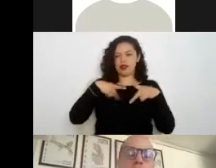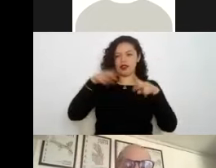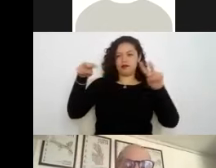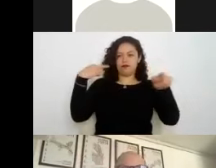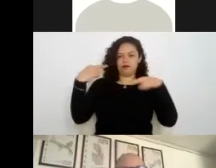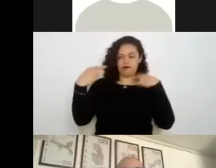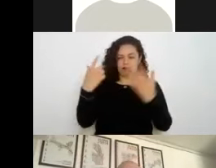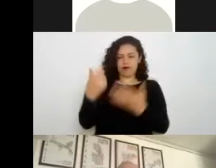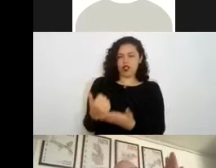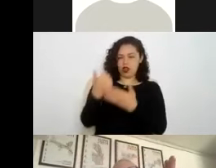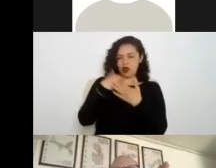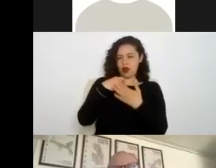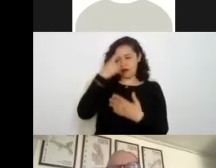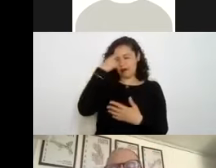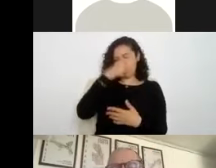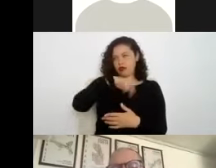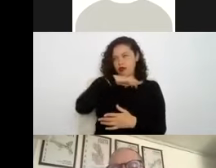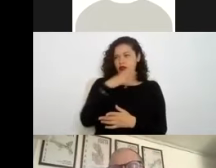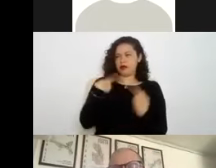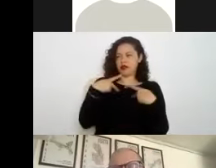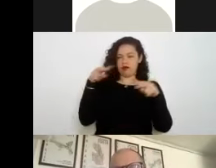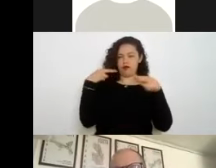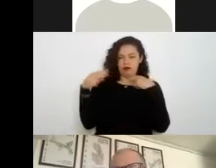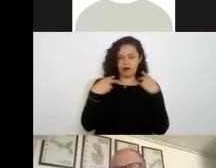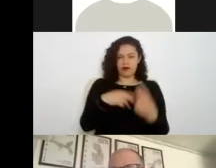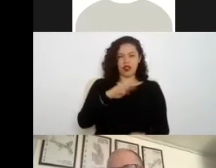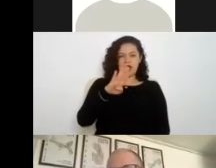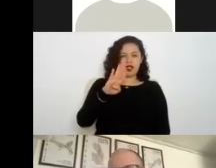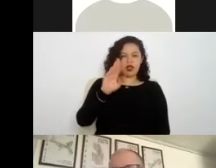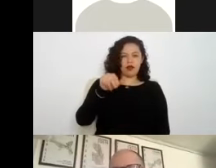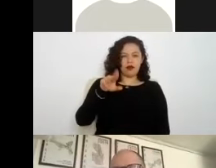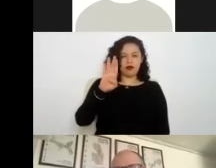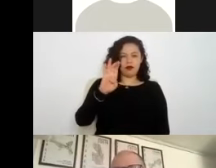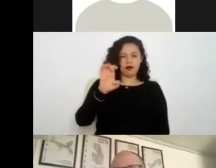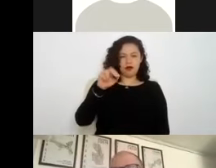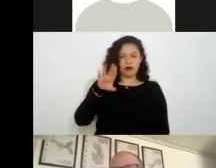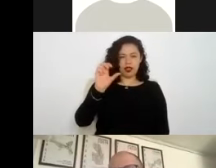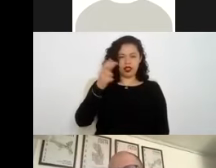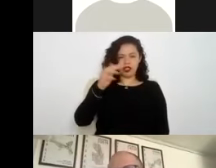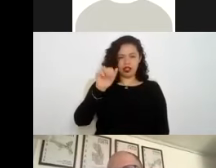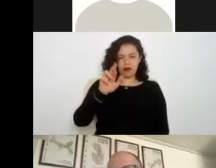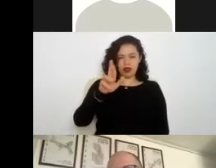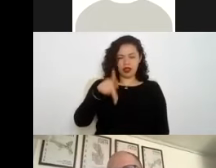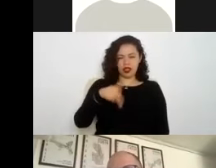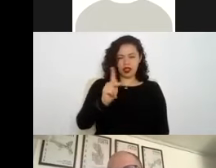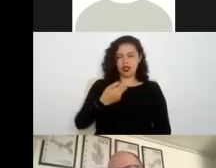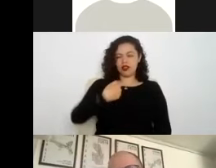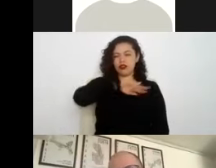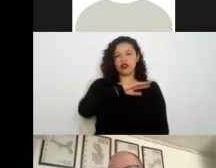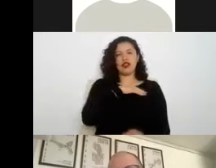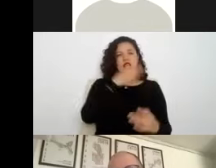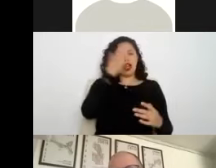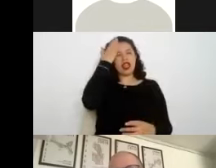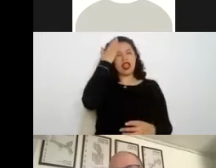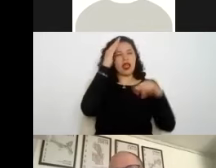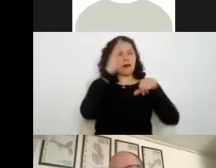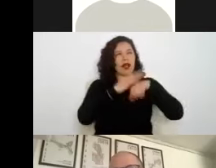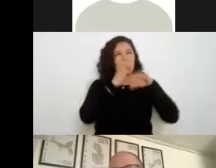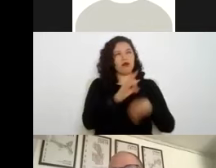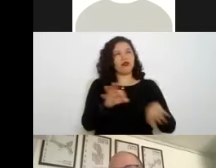en el posicionamiento. El benchmark, que es compararnos contra el líder, ¿no? Muchas veces en las organizaciones pues no